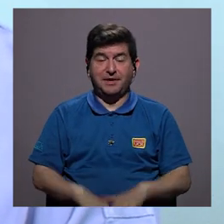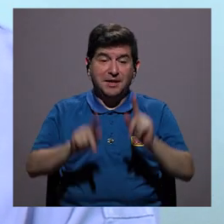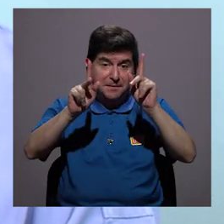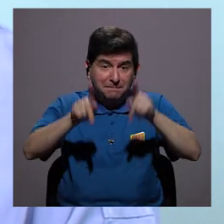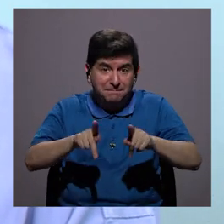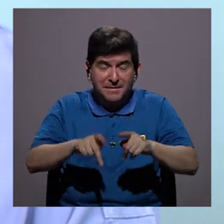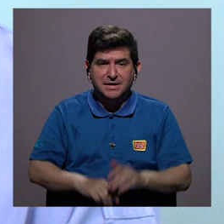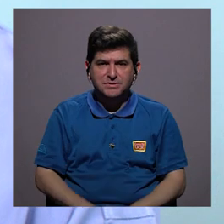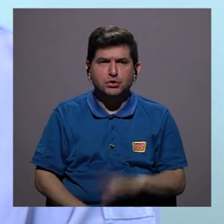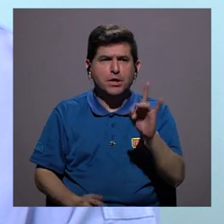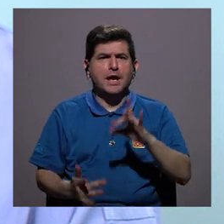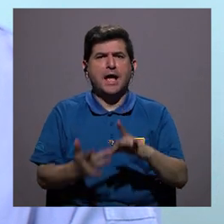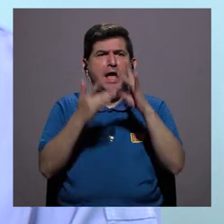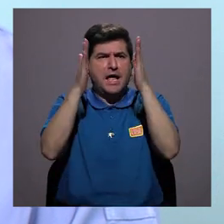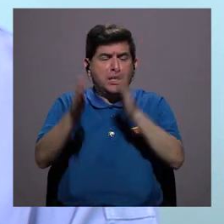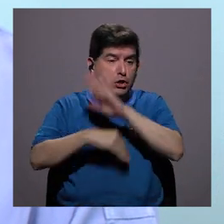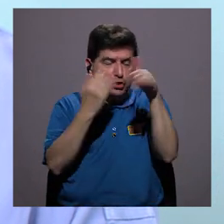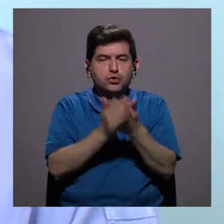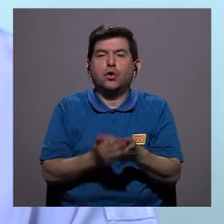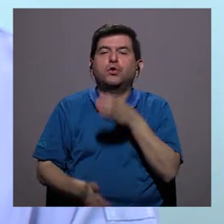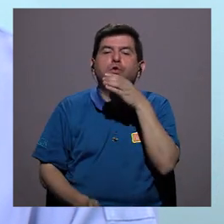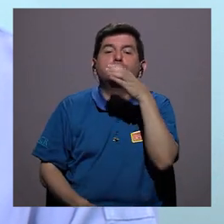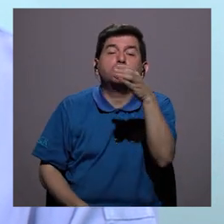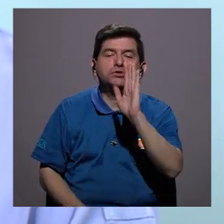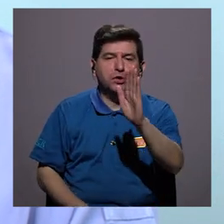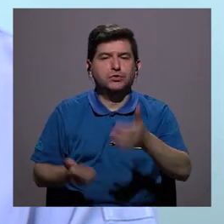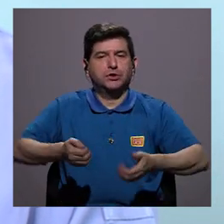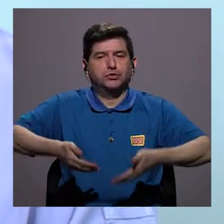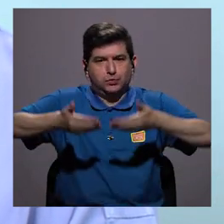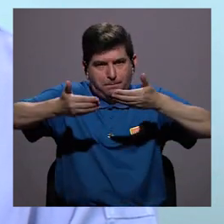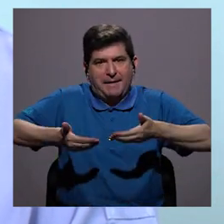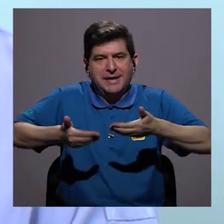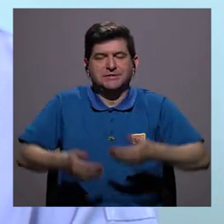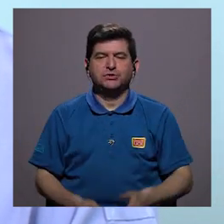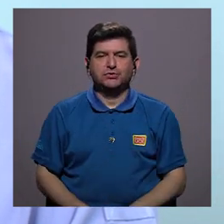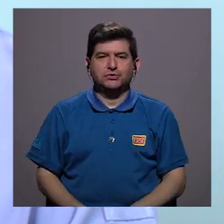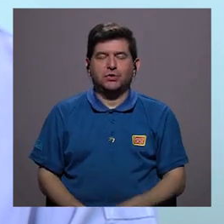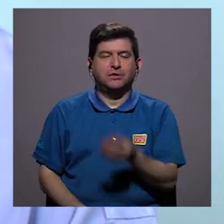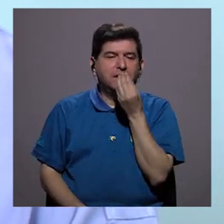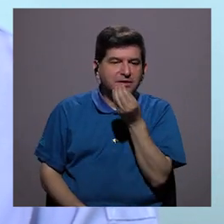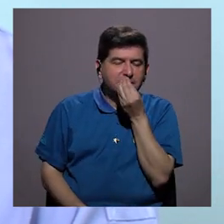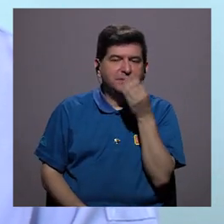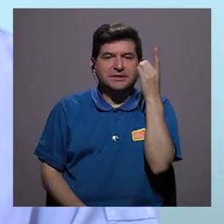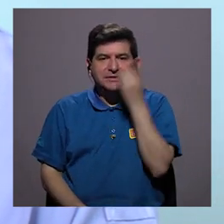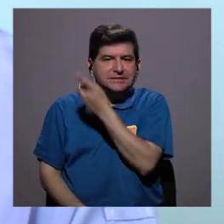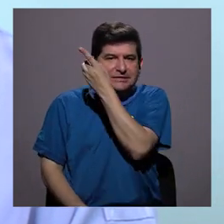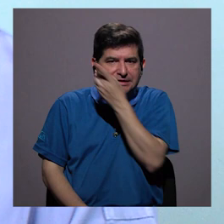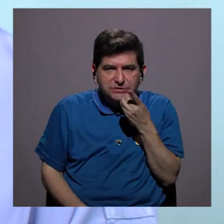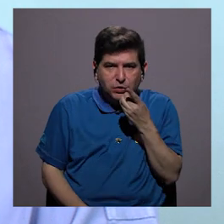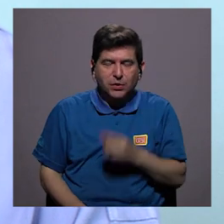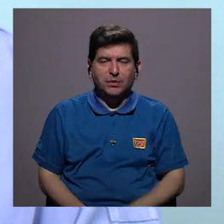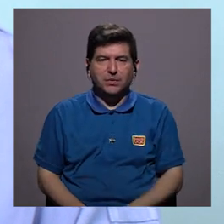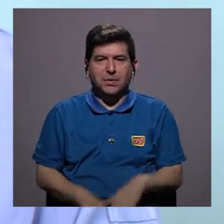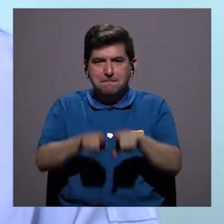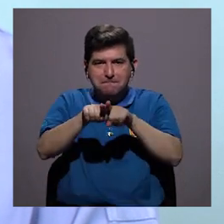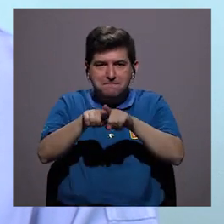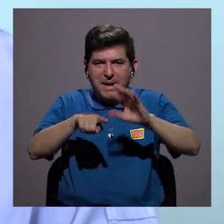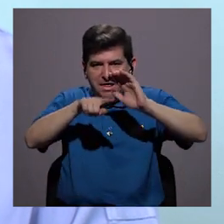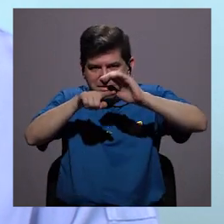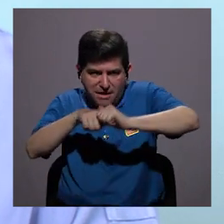que la persona, digamos, cuando un especialista le ha dado todas las indicaciones sobre su peso, sobre su dieta, sobre sus medias,